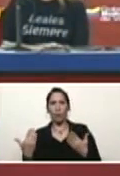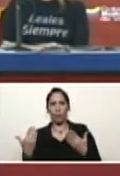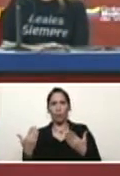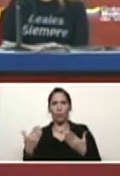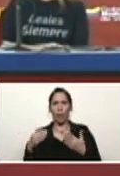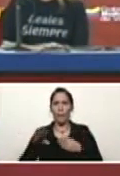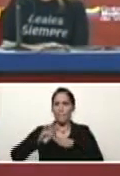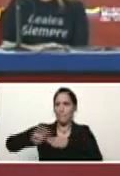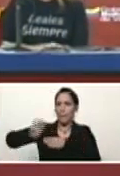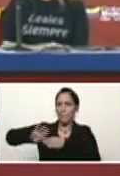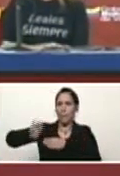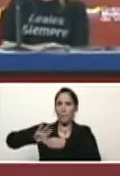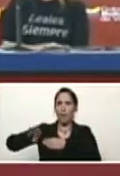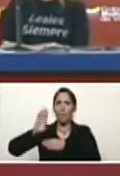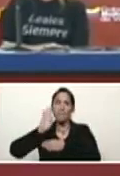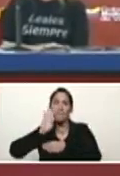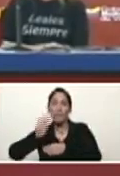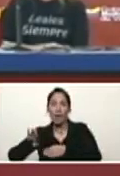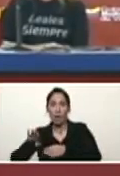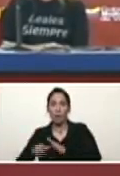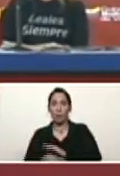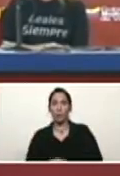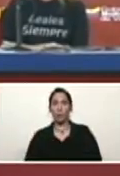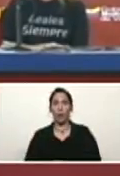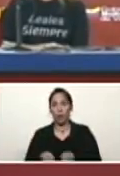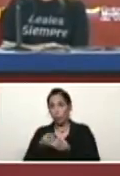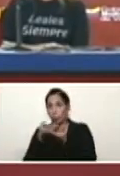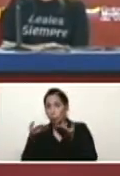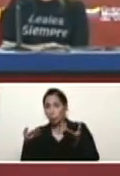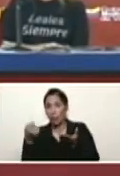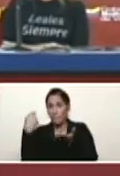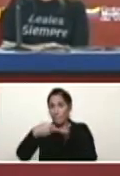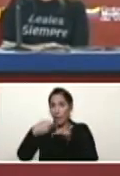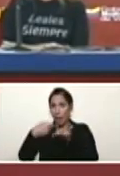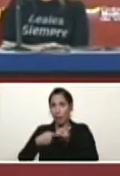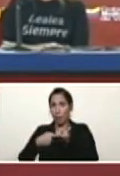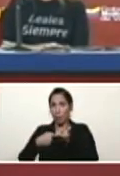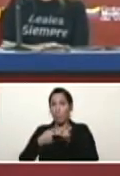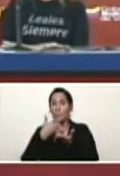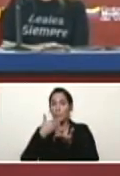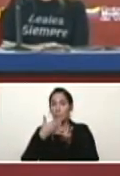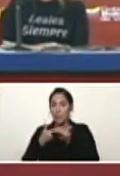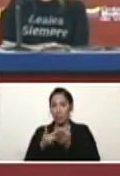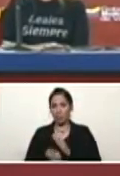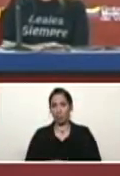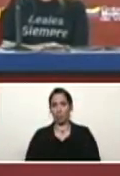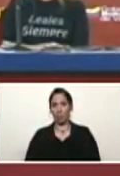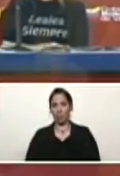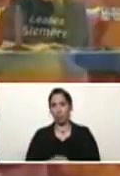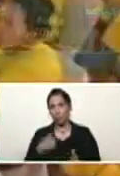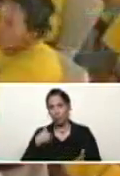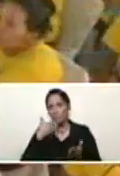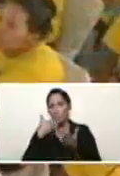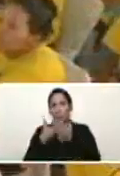rezagara tan feo el estipendio que ustedes reciben. Pido perdón.